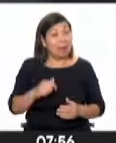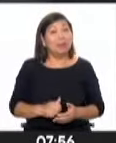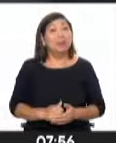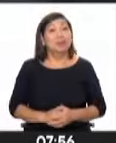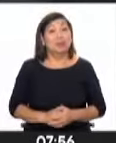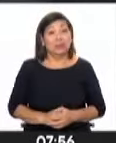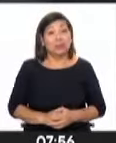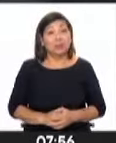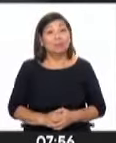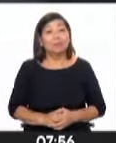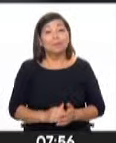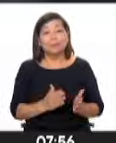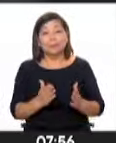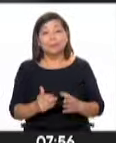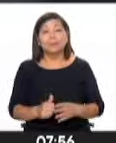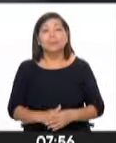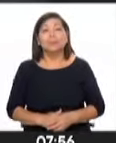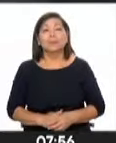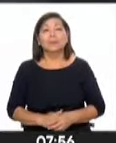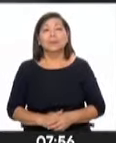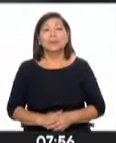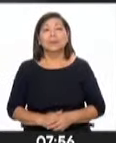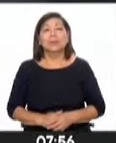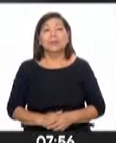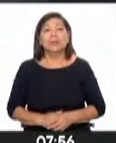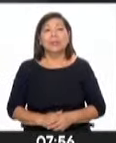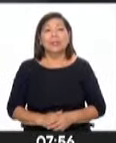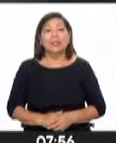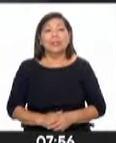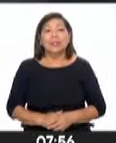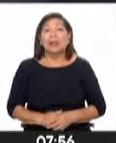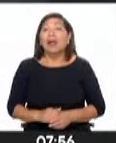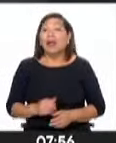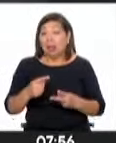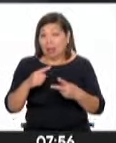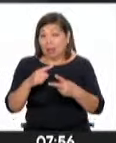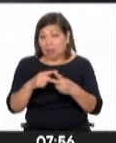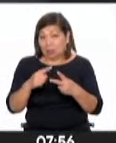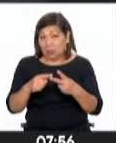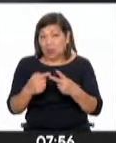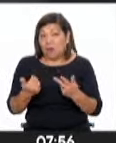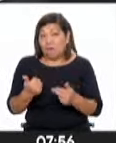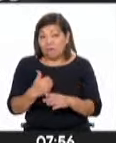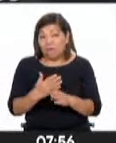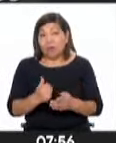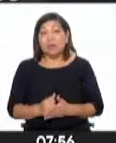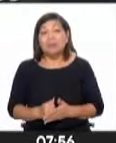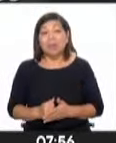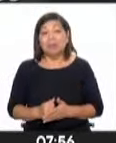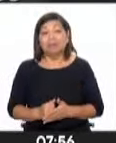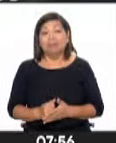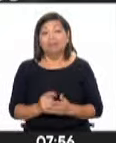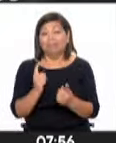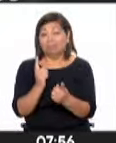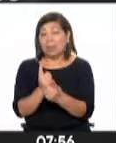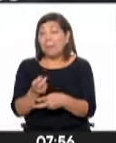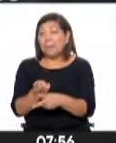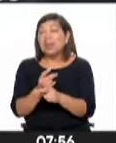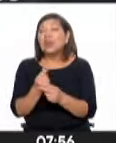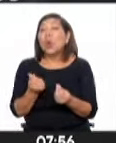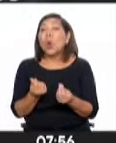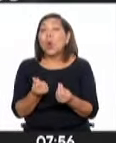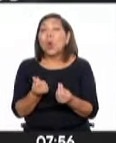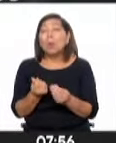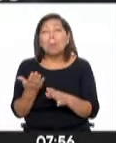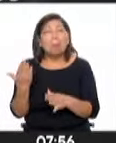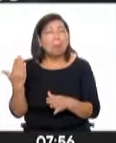crítico. Pasemos a la siguiente, por favor. Ahora, hay dos modalidades, ¿no? Estos préstamos gota a gota